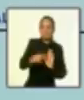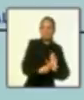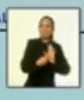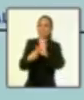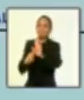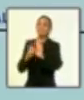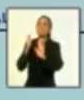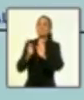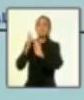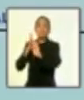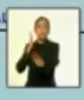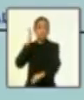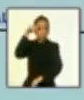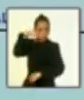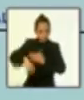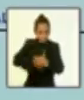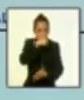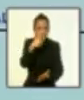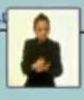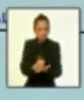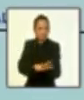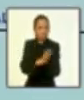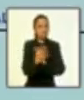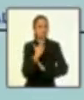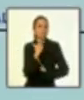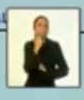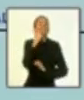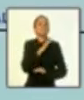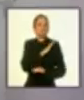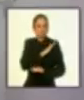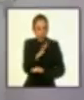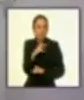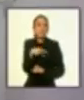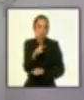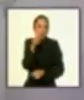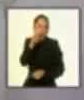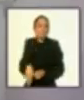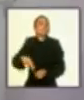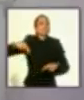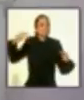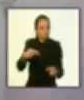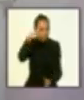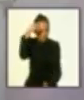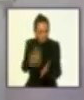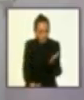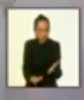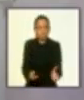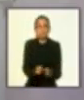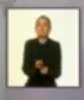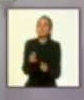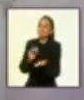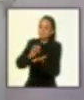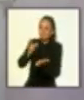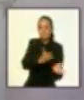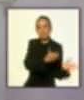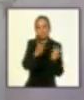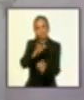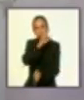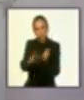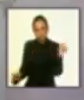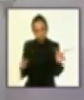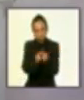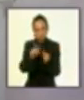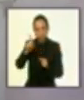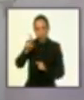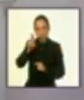la ola de López uh-huh. Obrador, que es imparable en la Ciudad de México, y mantiene una distancia gigantesca. Más de